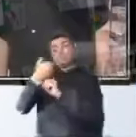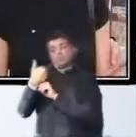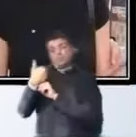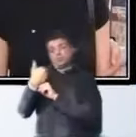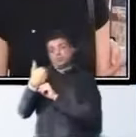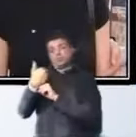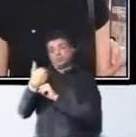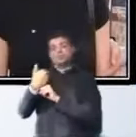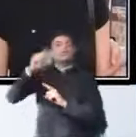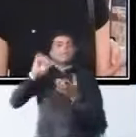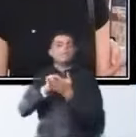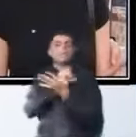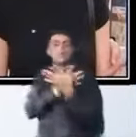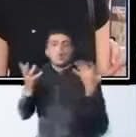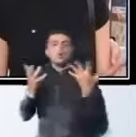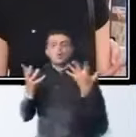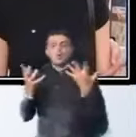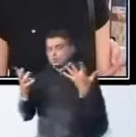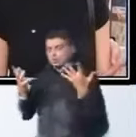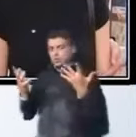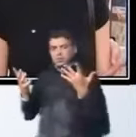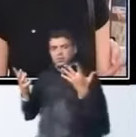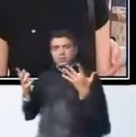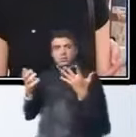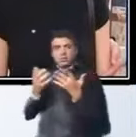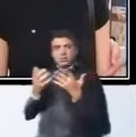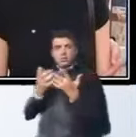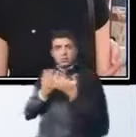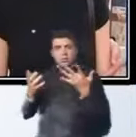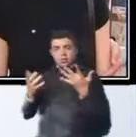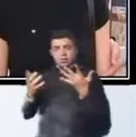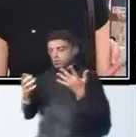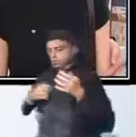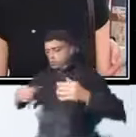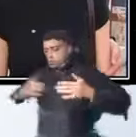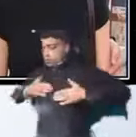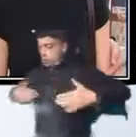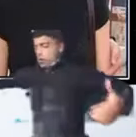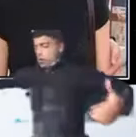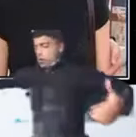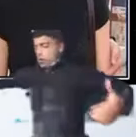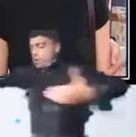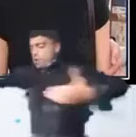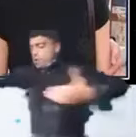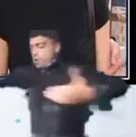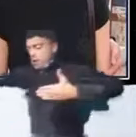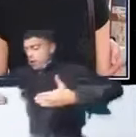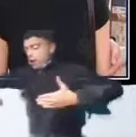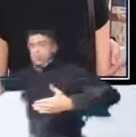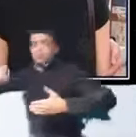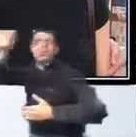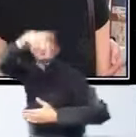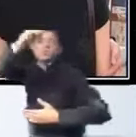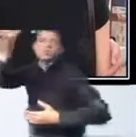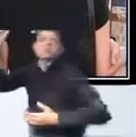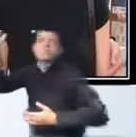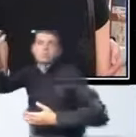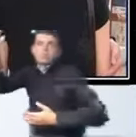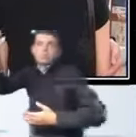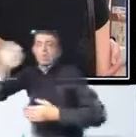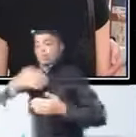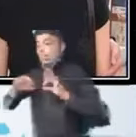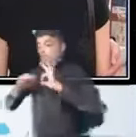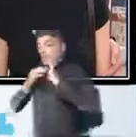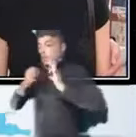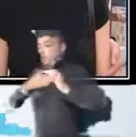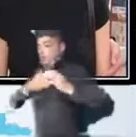pues usted lo está protegiendo de esta manera. O sea, así es como usted está protegiendo a su familia, si cree que esta es la razón correcta. O si usted cree que va a la